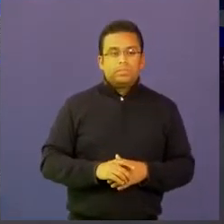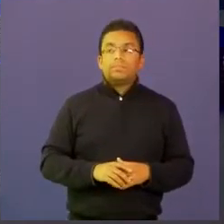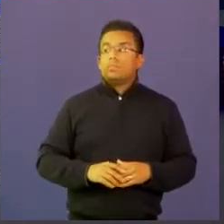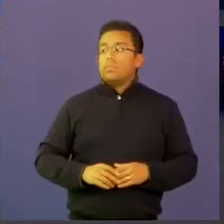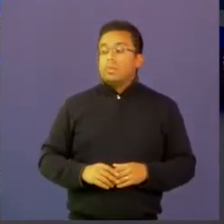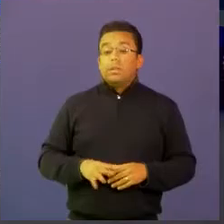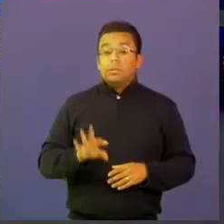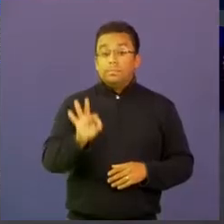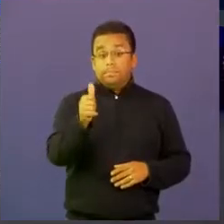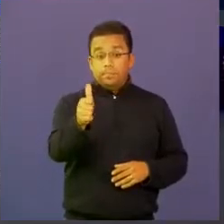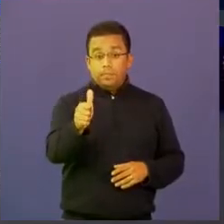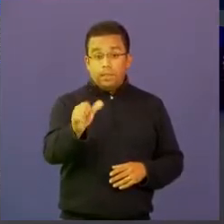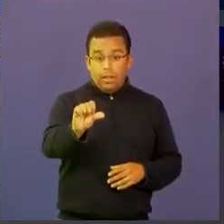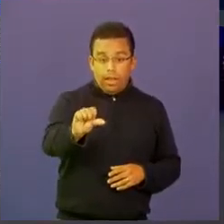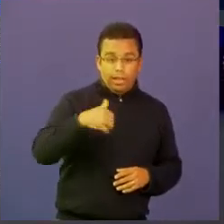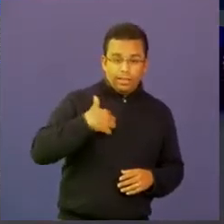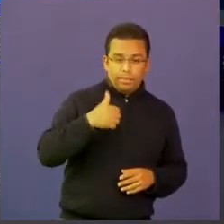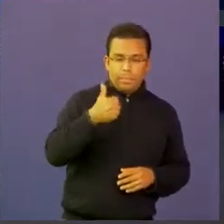perfecto muchísimas gracias Jaime